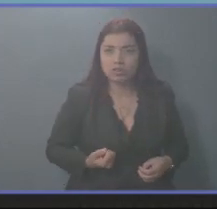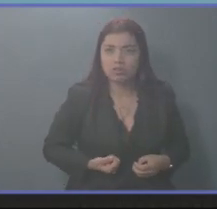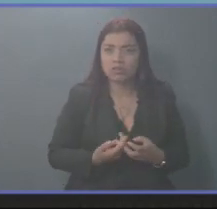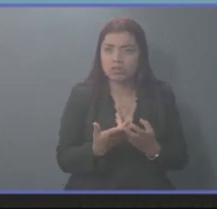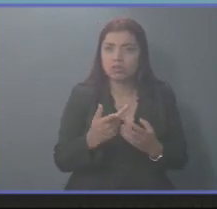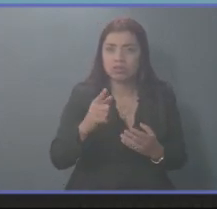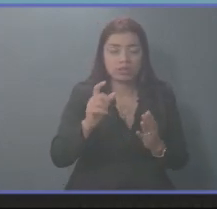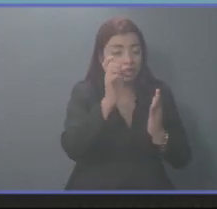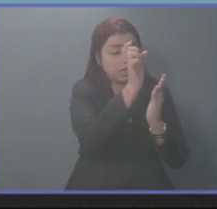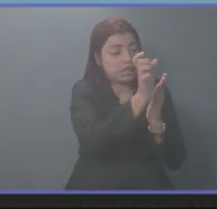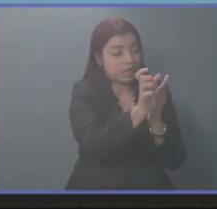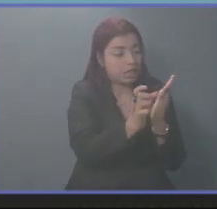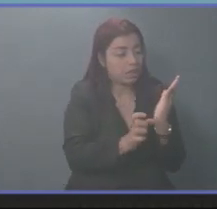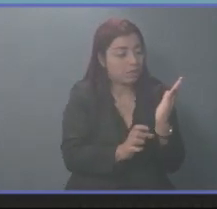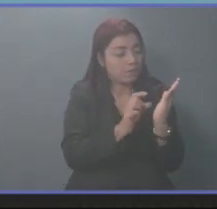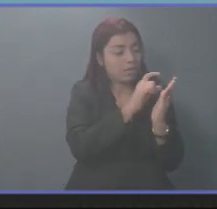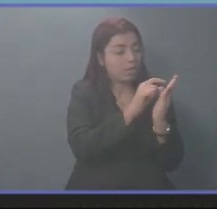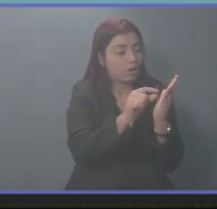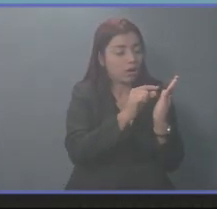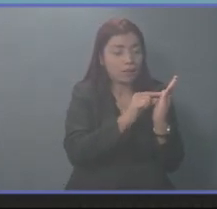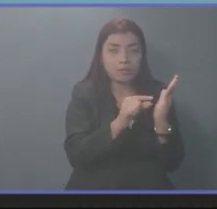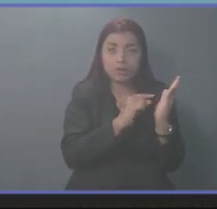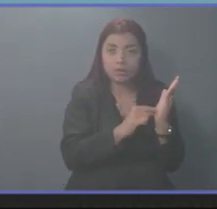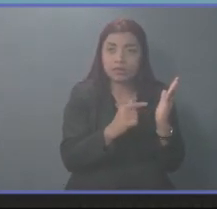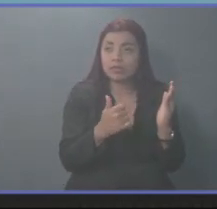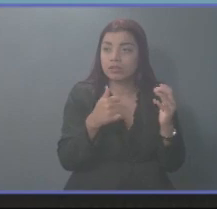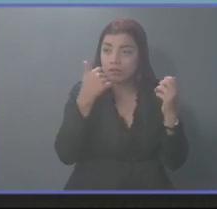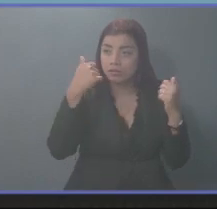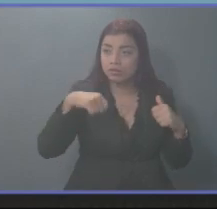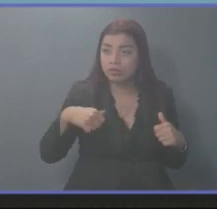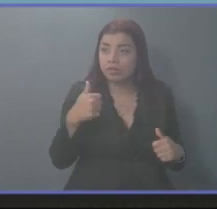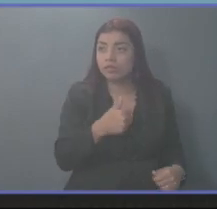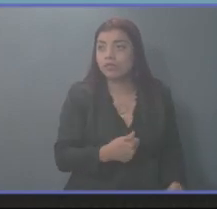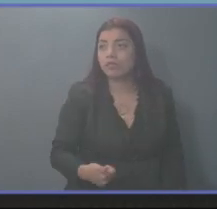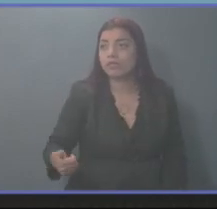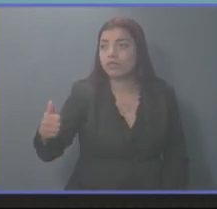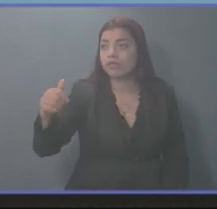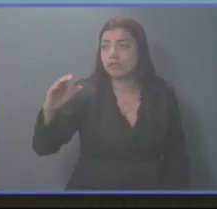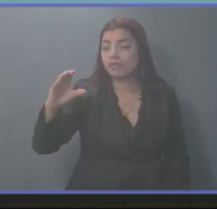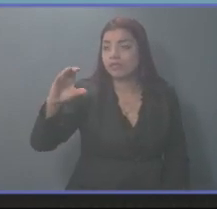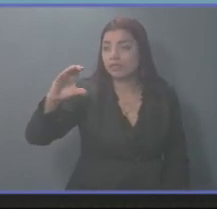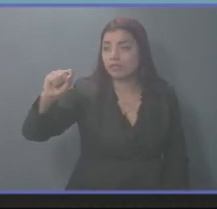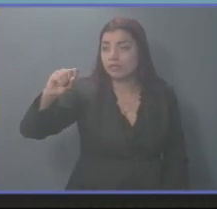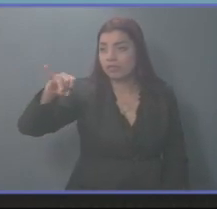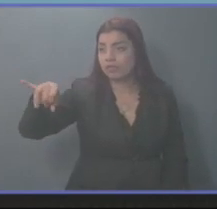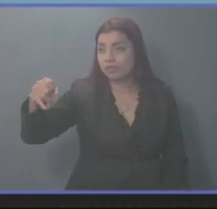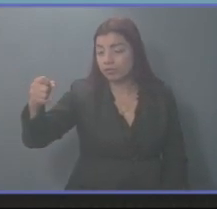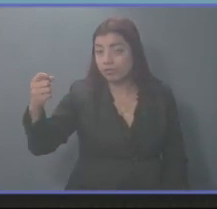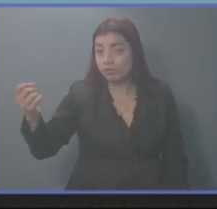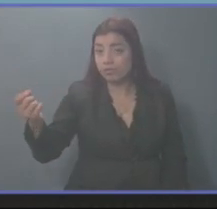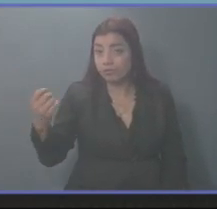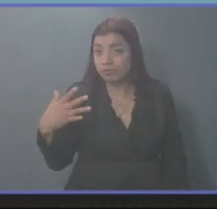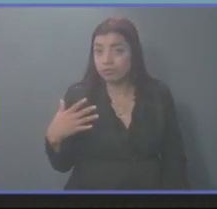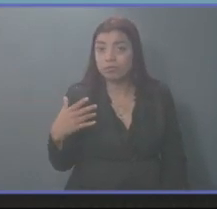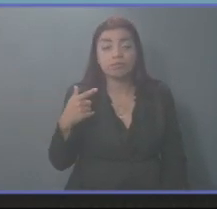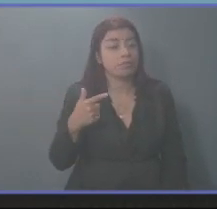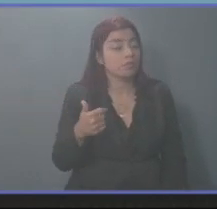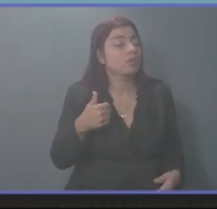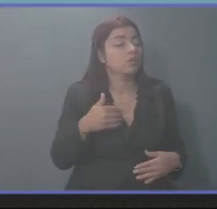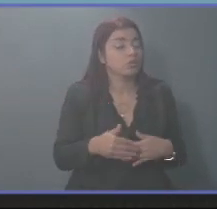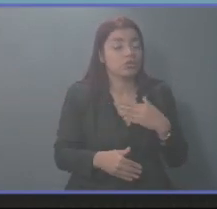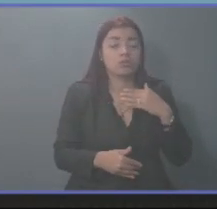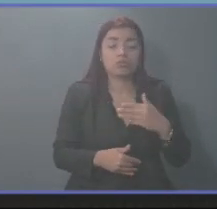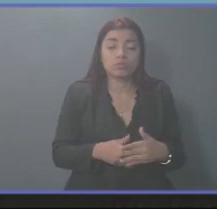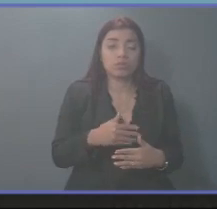del empadronamiento ha sido validado por la misma sala, que lo ha calificado como una medida